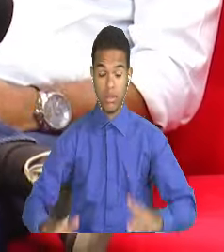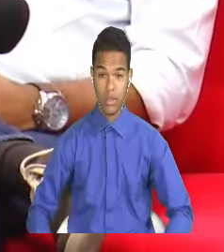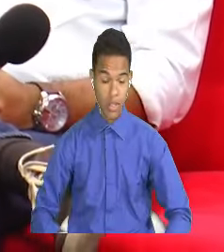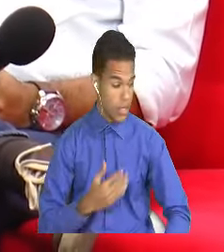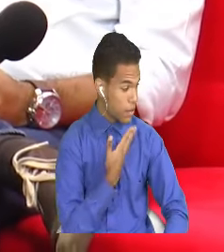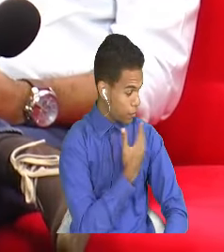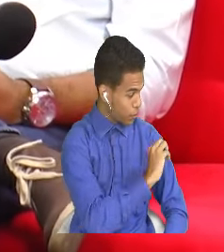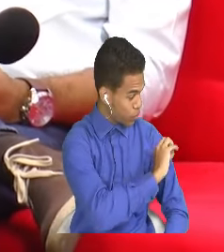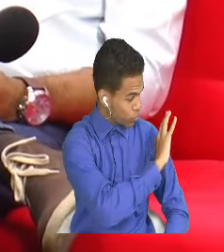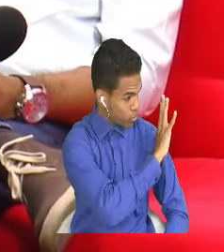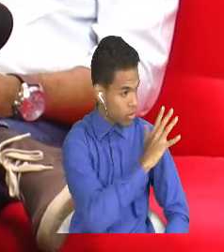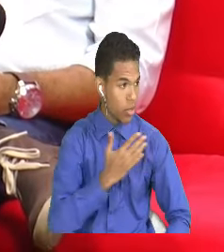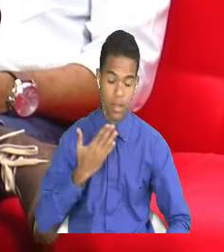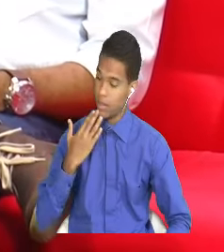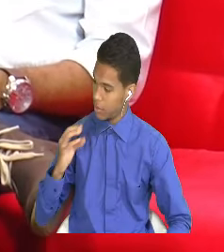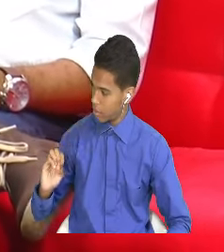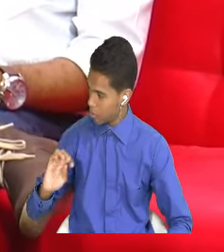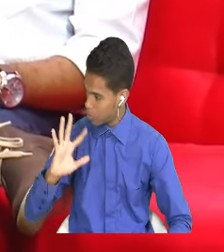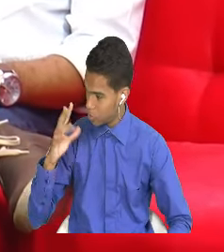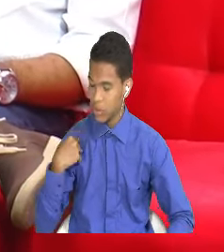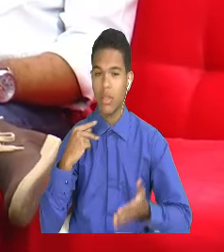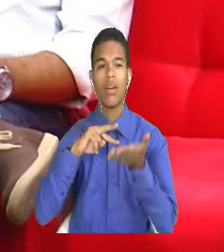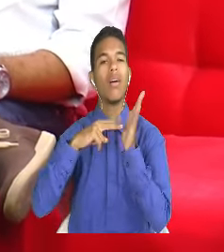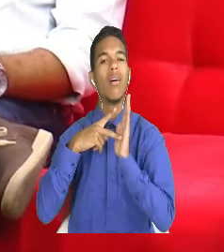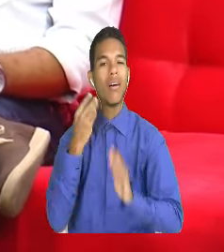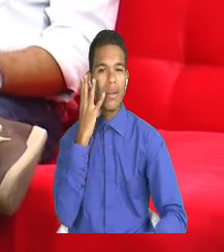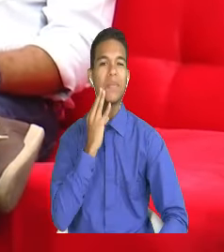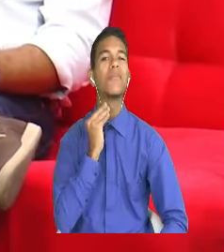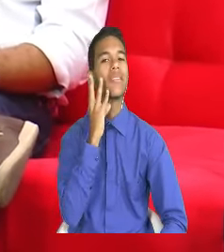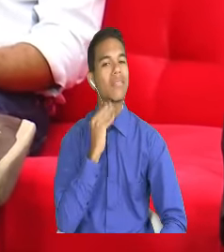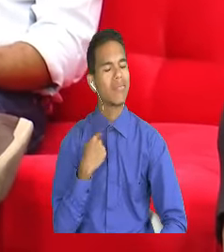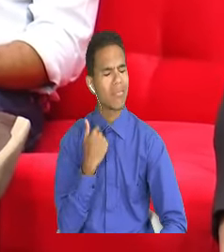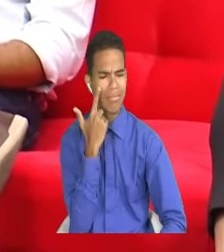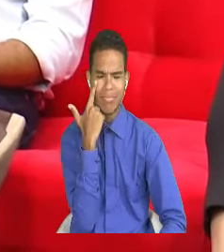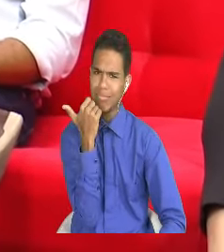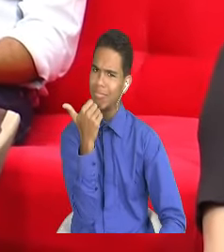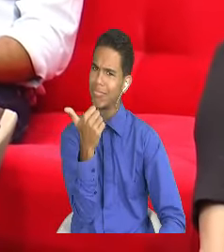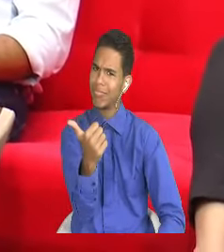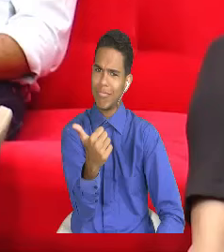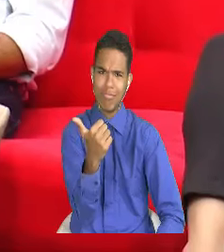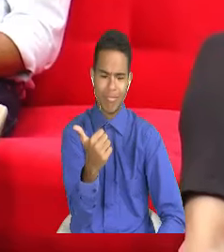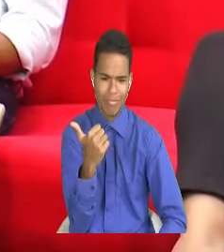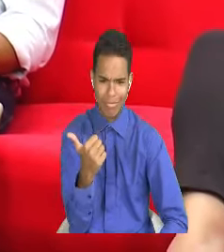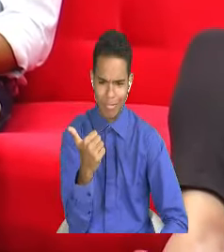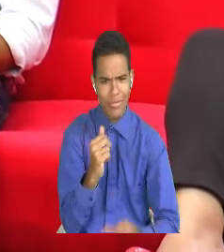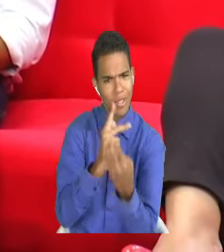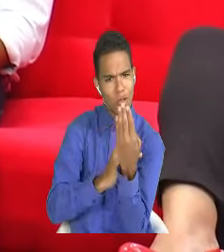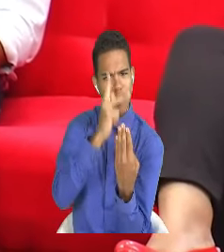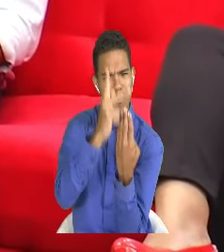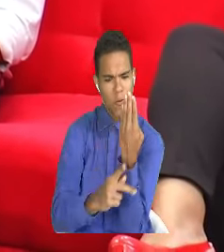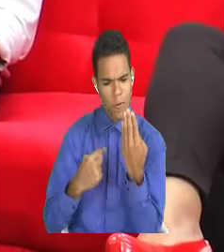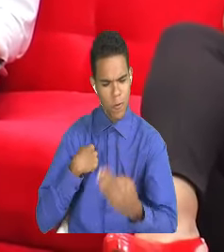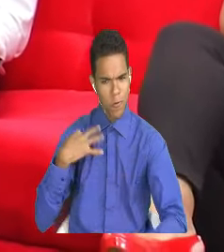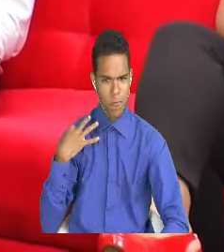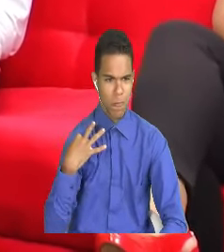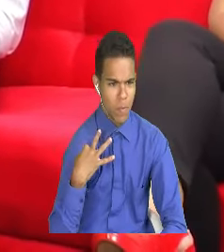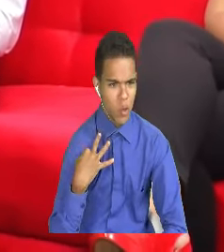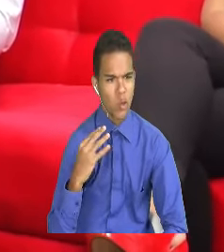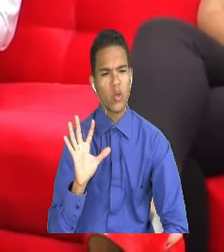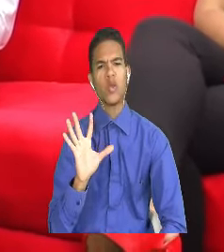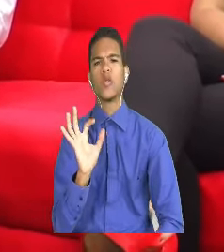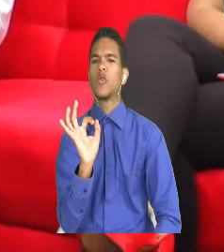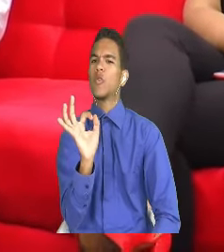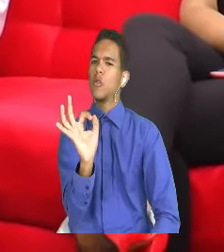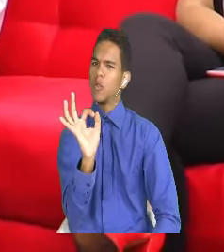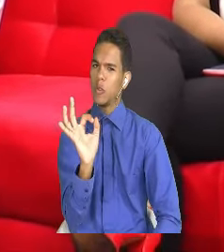por la invitación. Sí, es una experiencia súper buena hacer parte de un proyecto como ese es el de la clínica